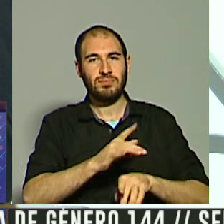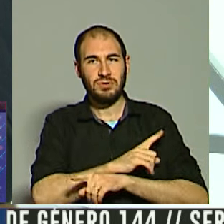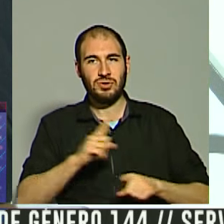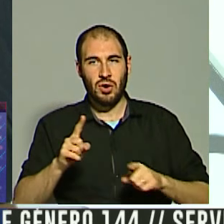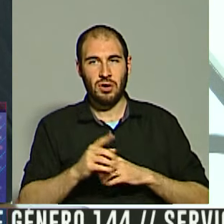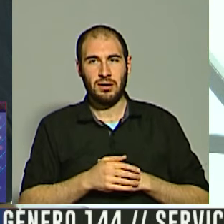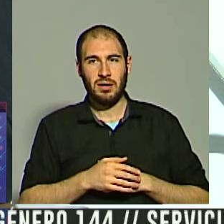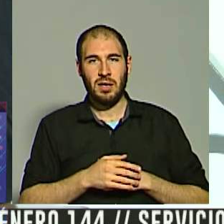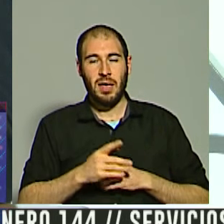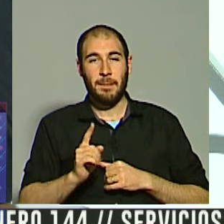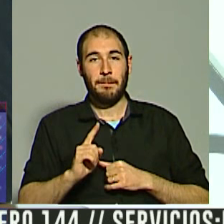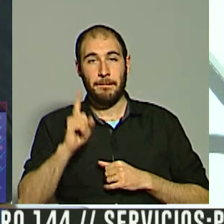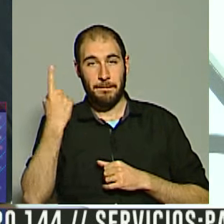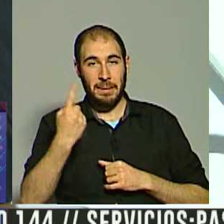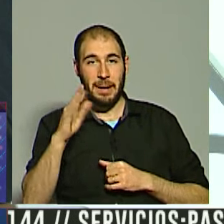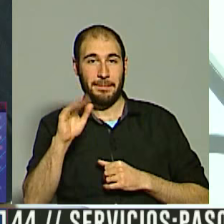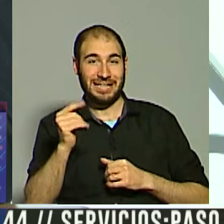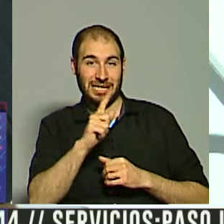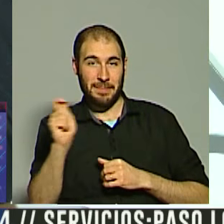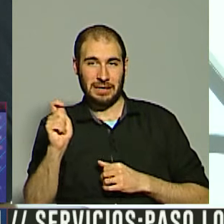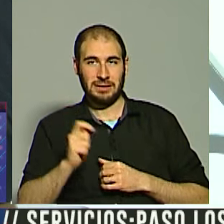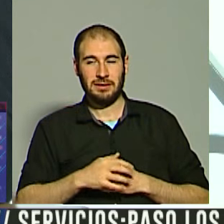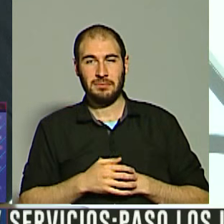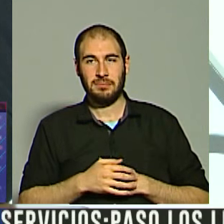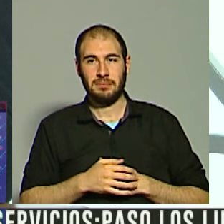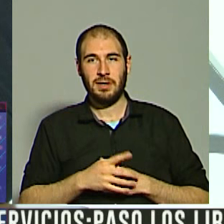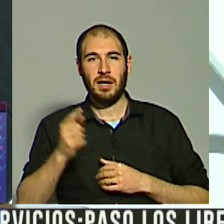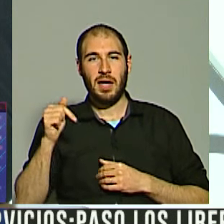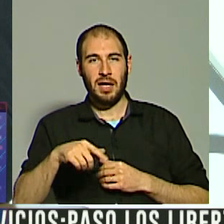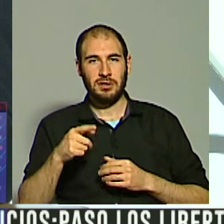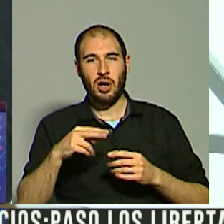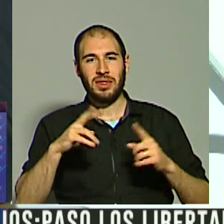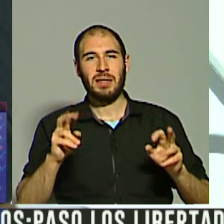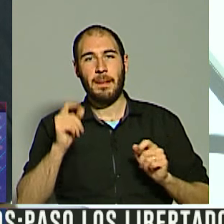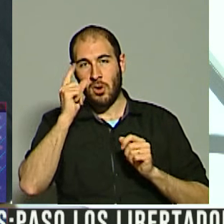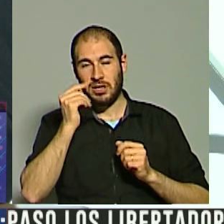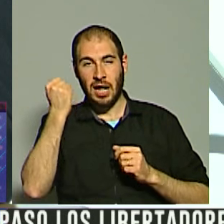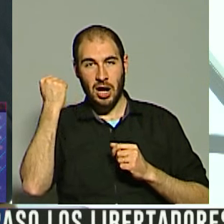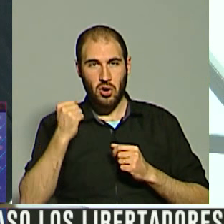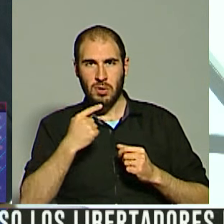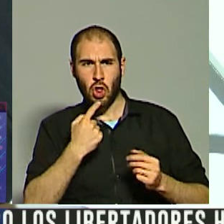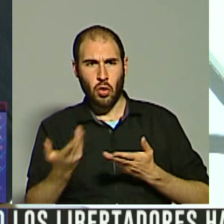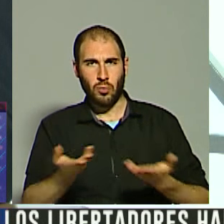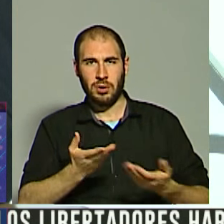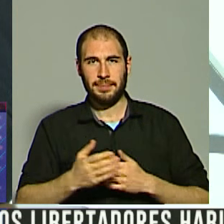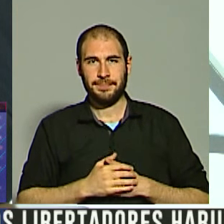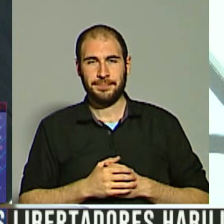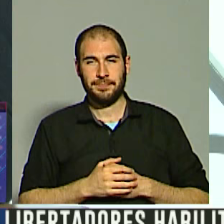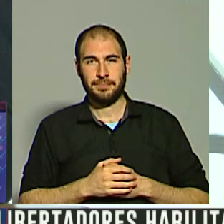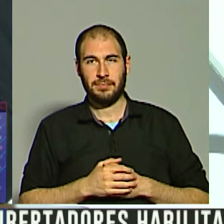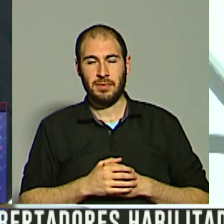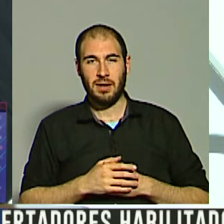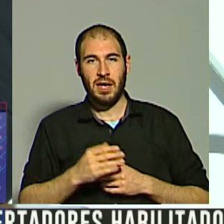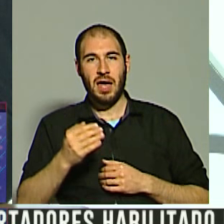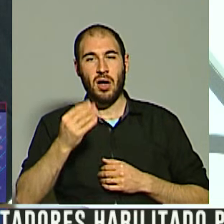tuvo el primer martes de este mes, con lo cual generó una situación política y económica con incertidumbre, con